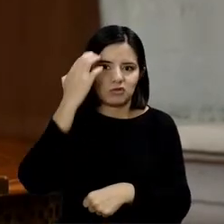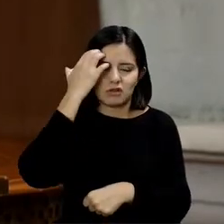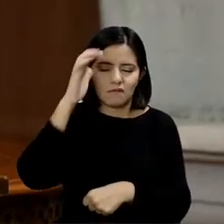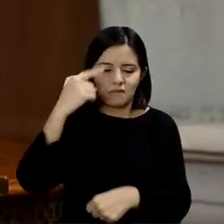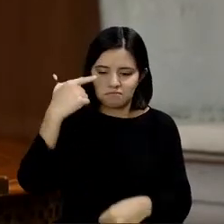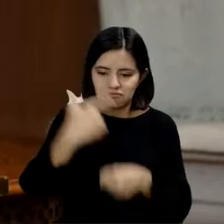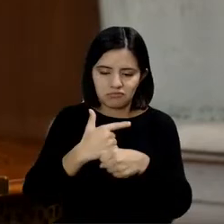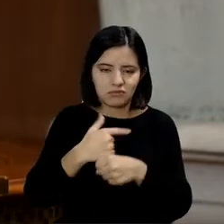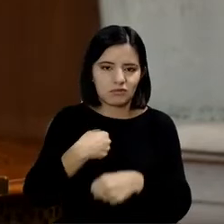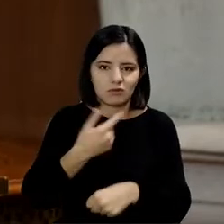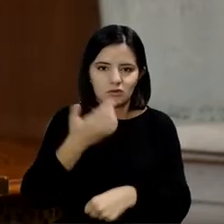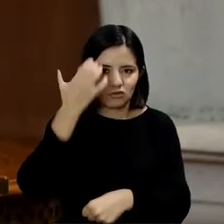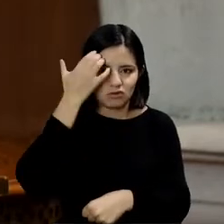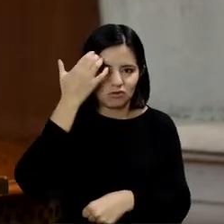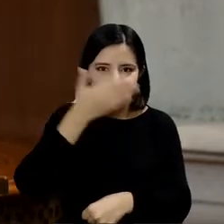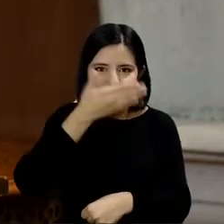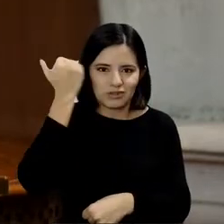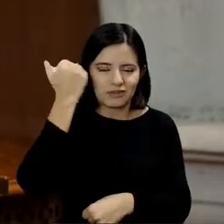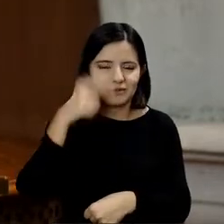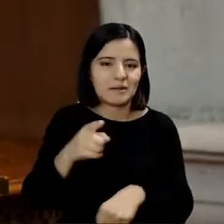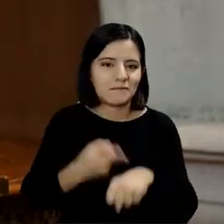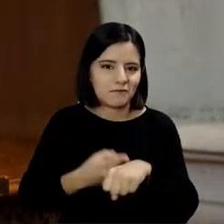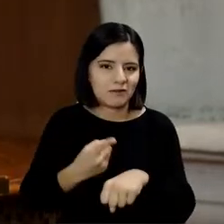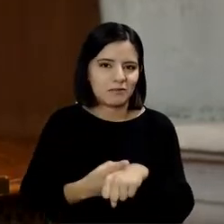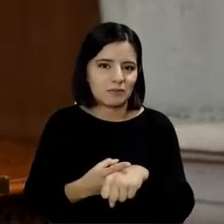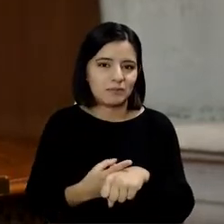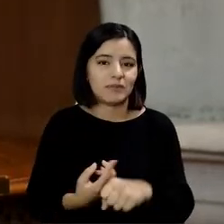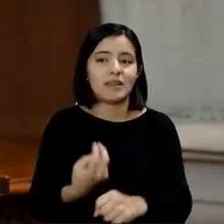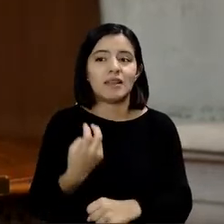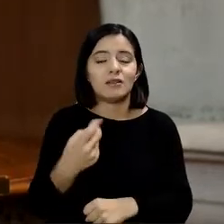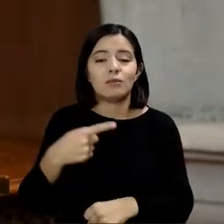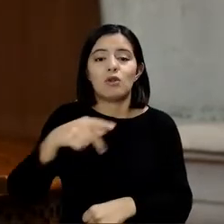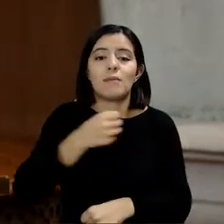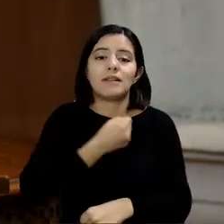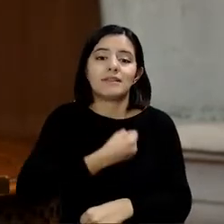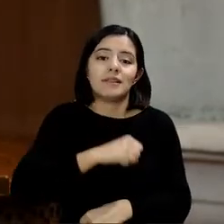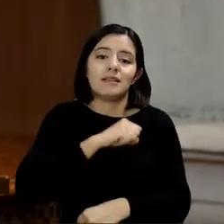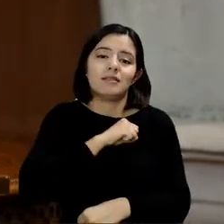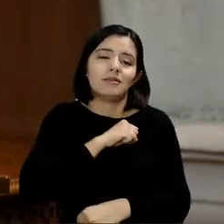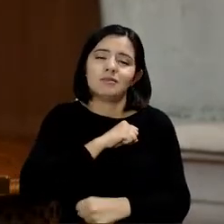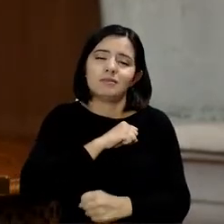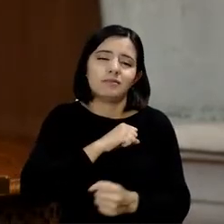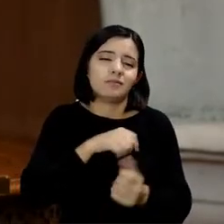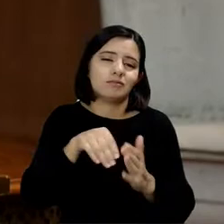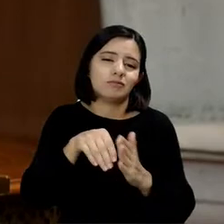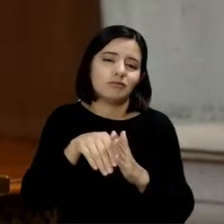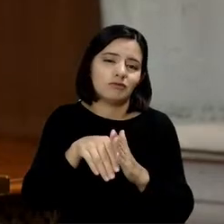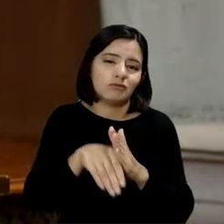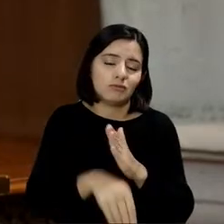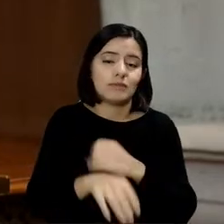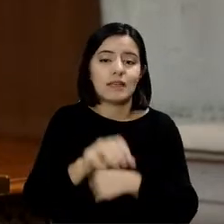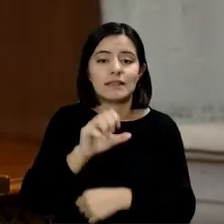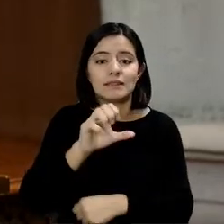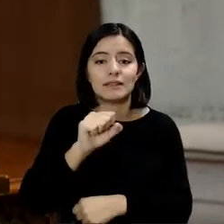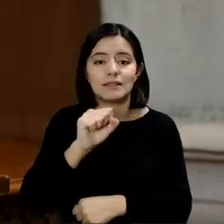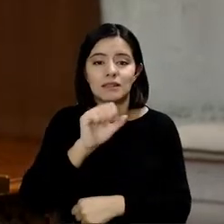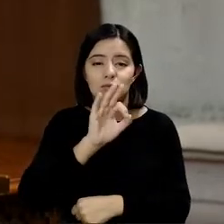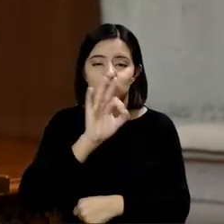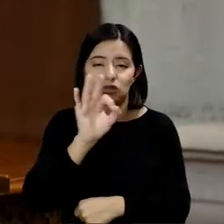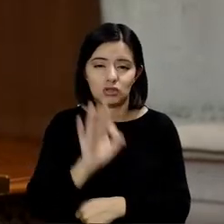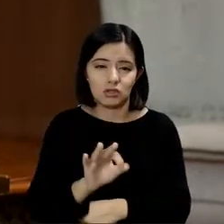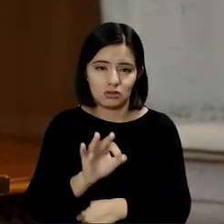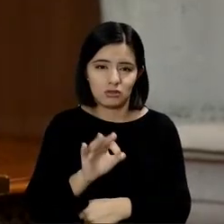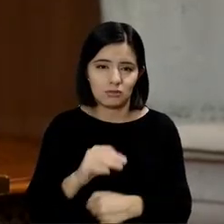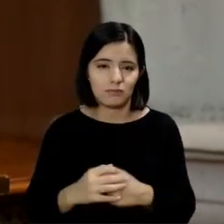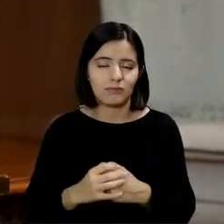esta enfermedad, y ello repercute en su condición de salud. Y cerca del 60% que conoce el